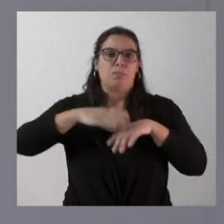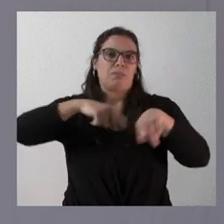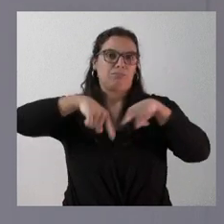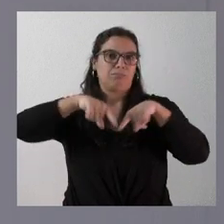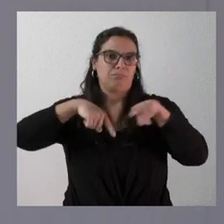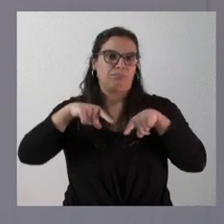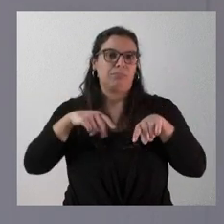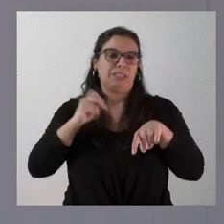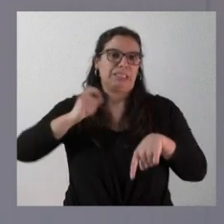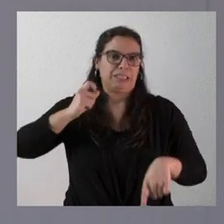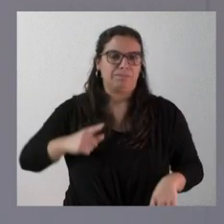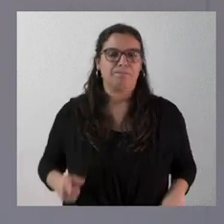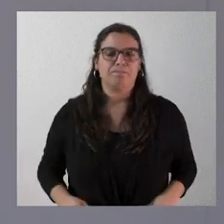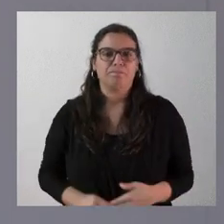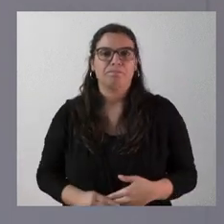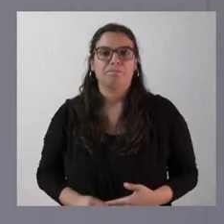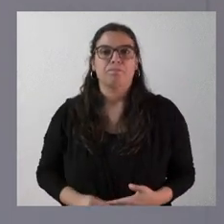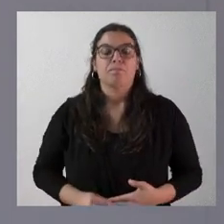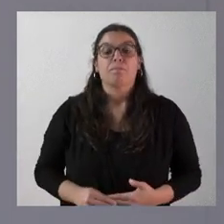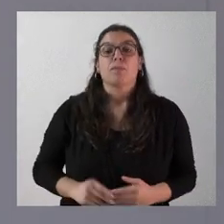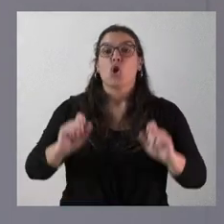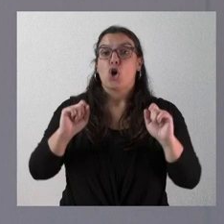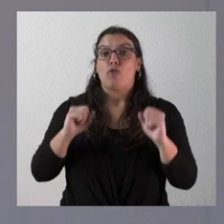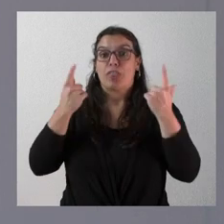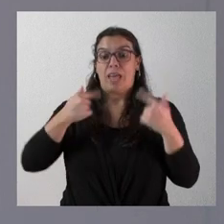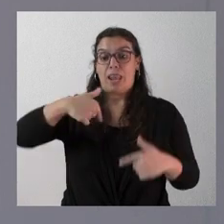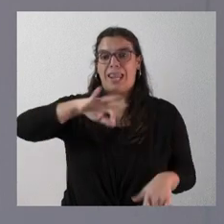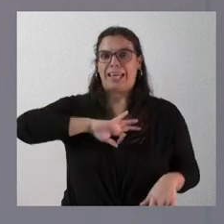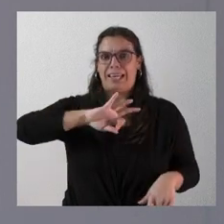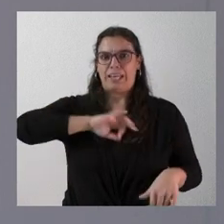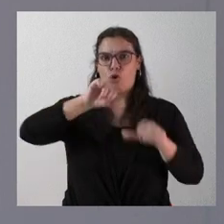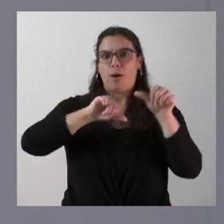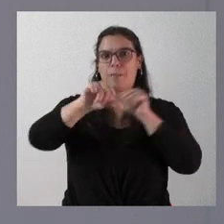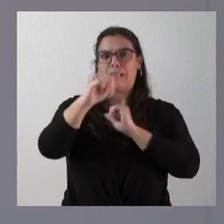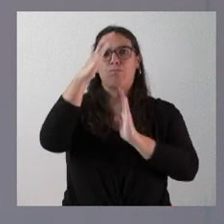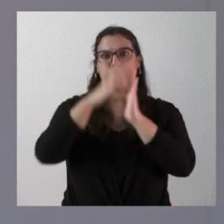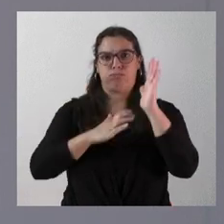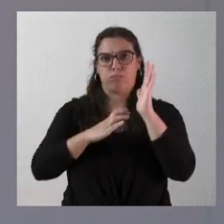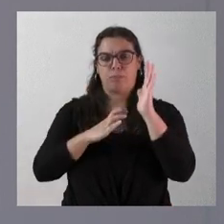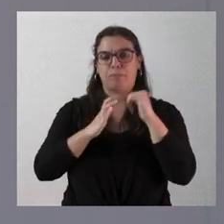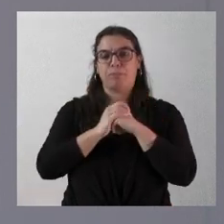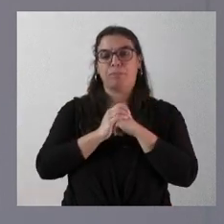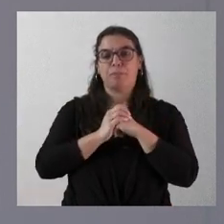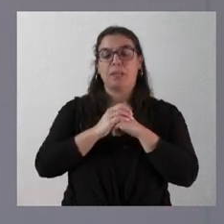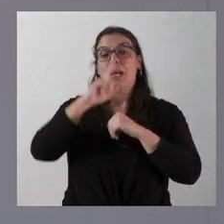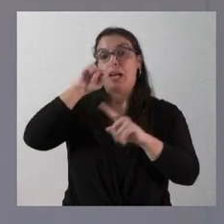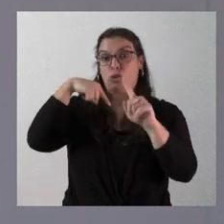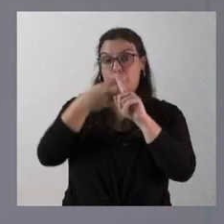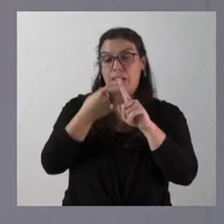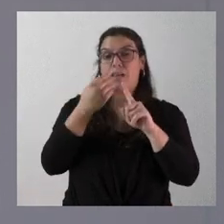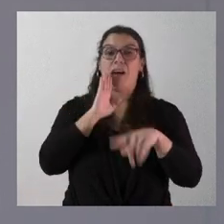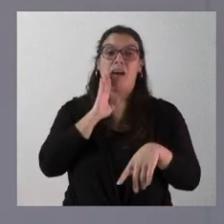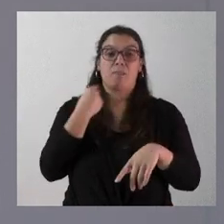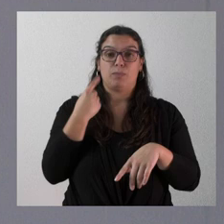recurrentes la medida entrará en vigor en el mes de enero para el próximo año como les digo la partida